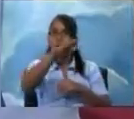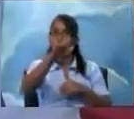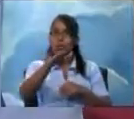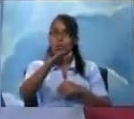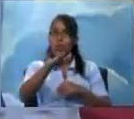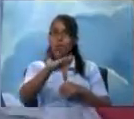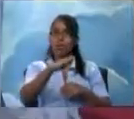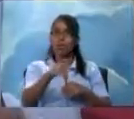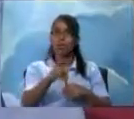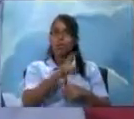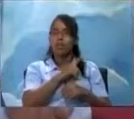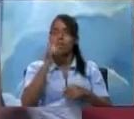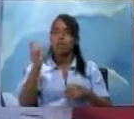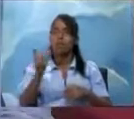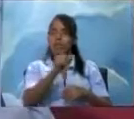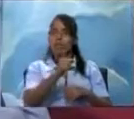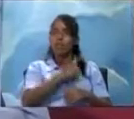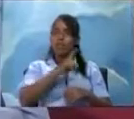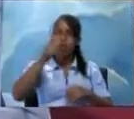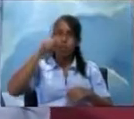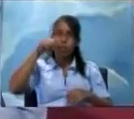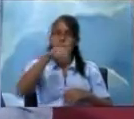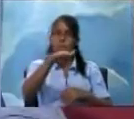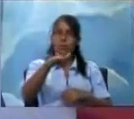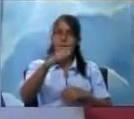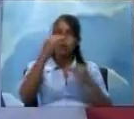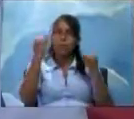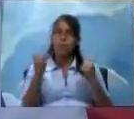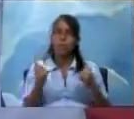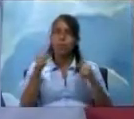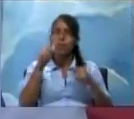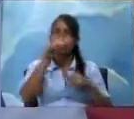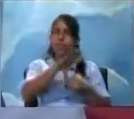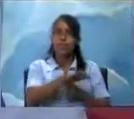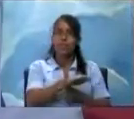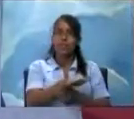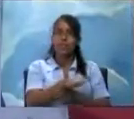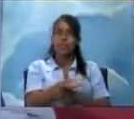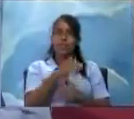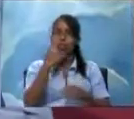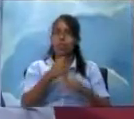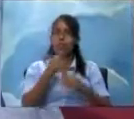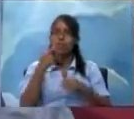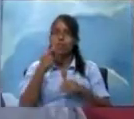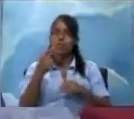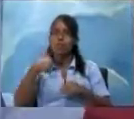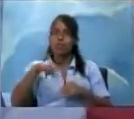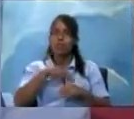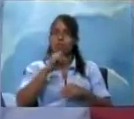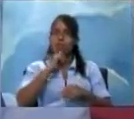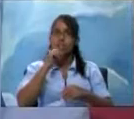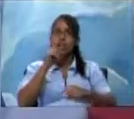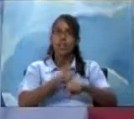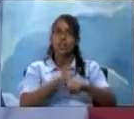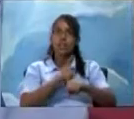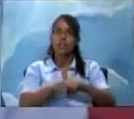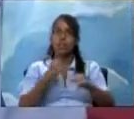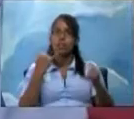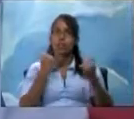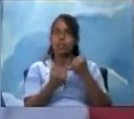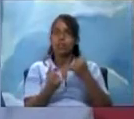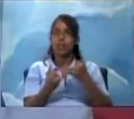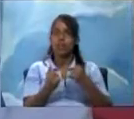pueblos, alborotos de las personas, de los pueblos. Ya esto está, como decimos nosotros, es el tiempo